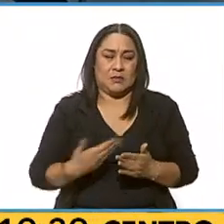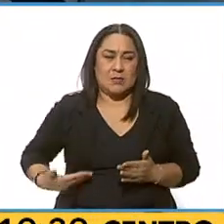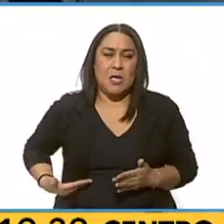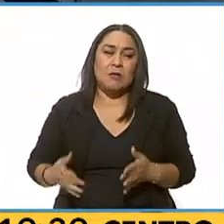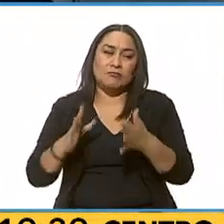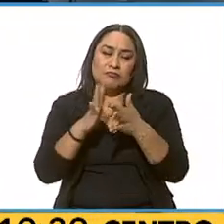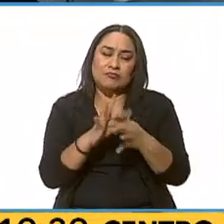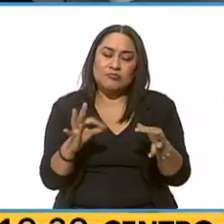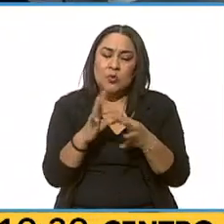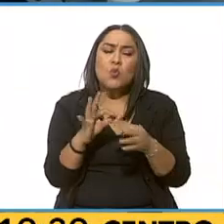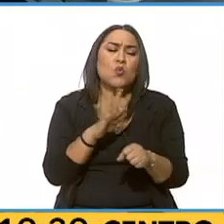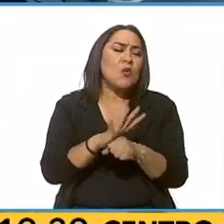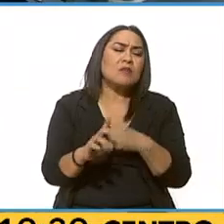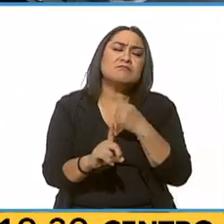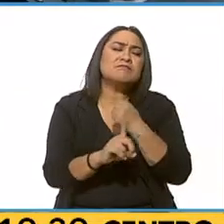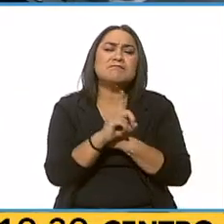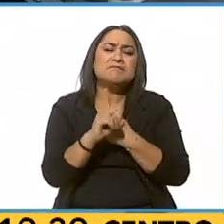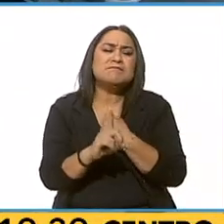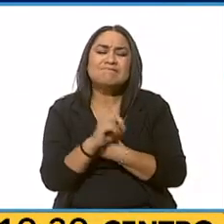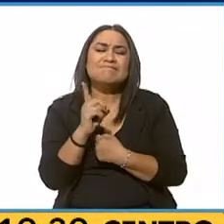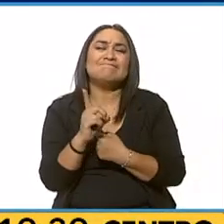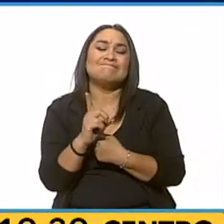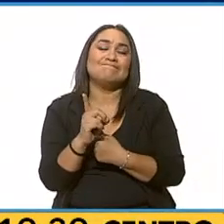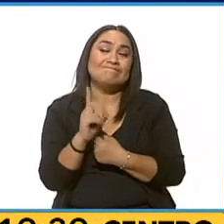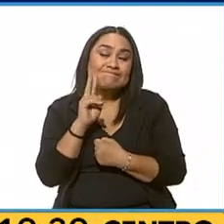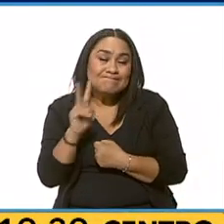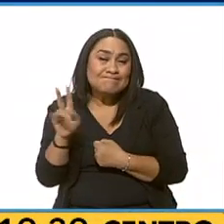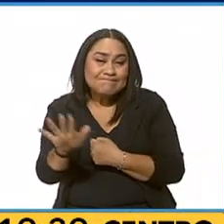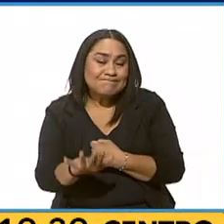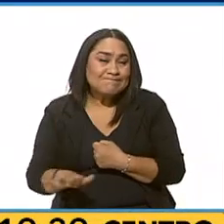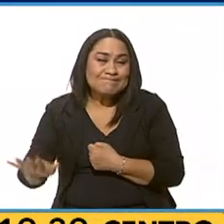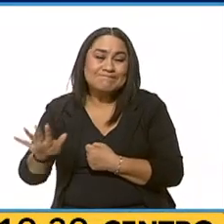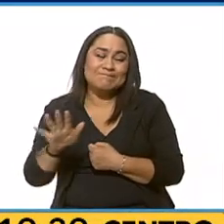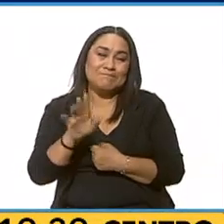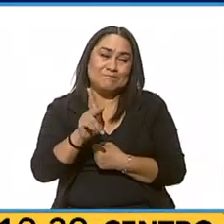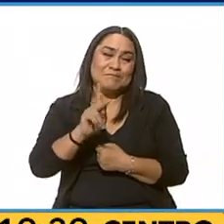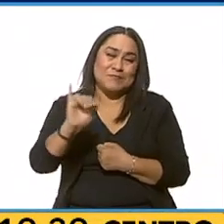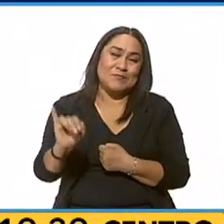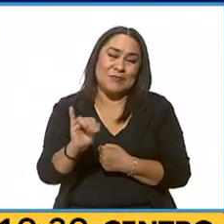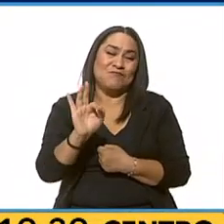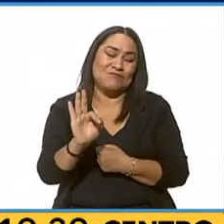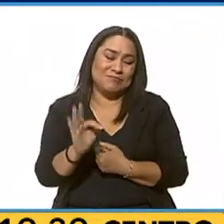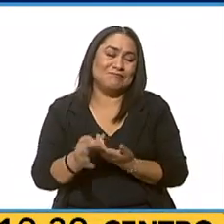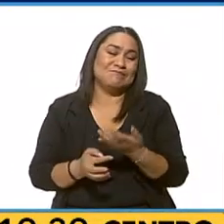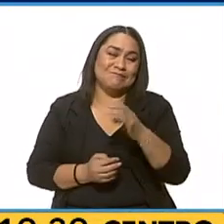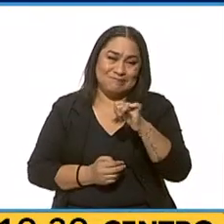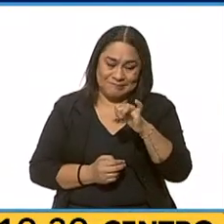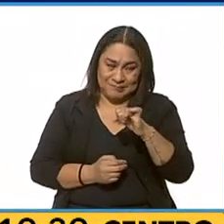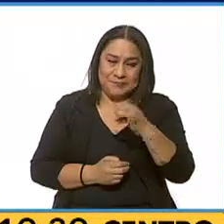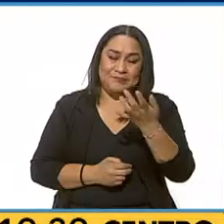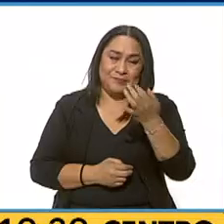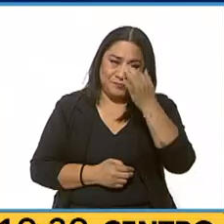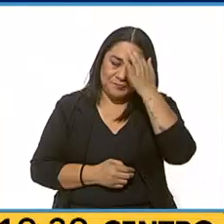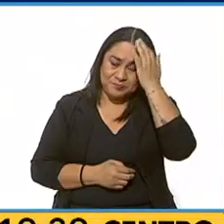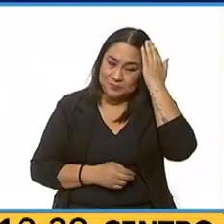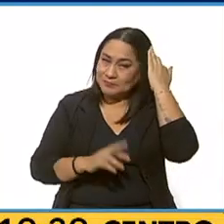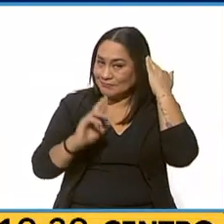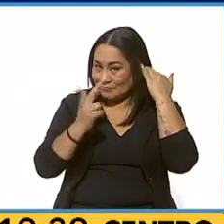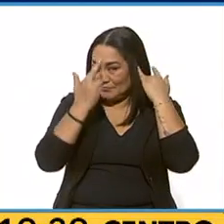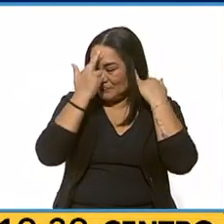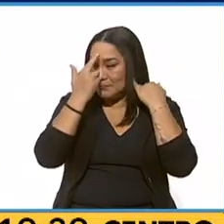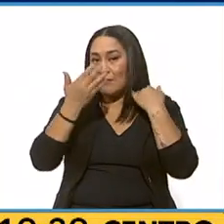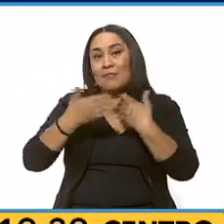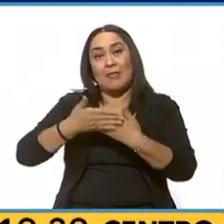problema es lo que tenemos de Poder Judicial. Y vale la pena retomar cómo el régimen